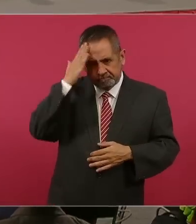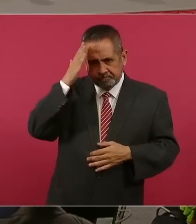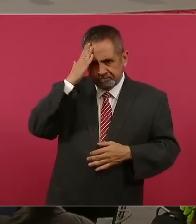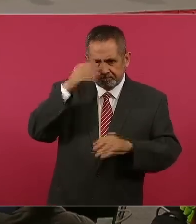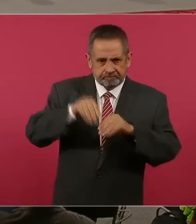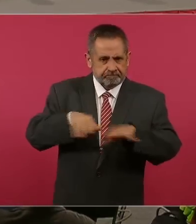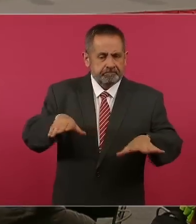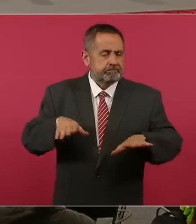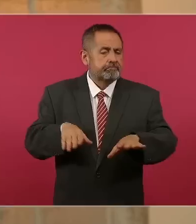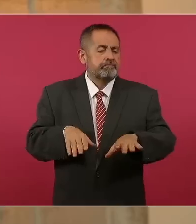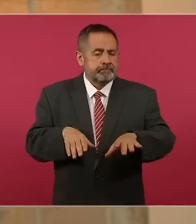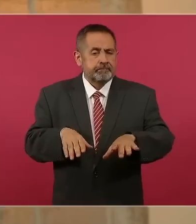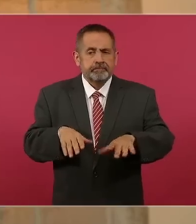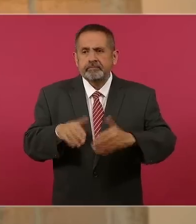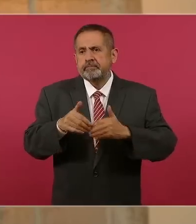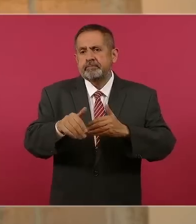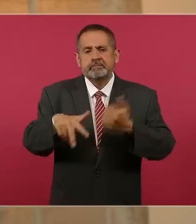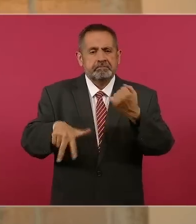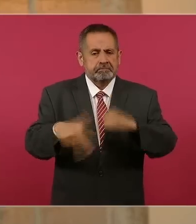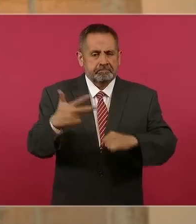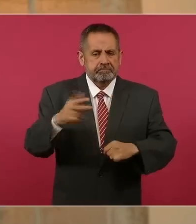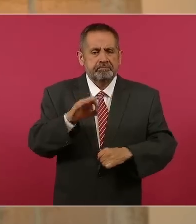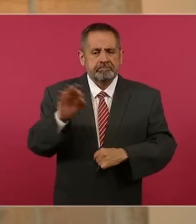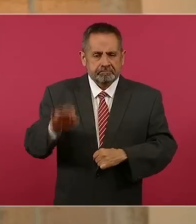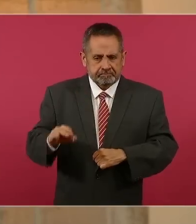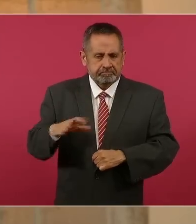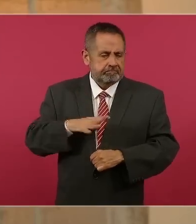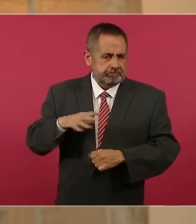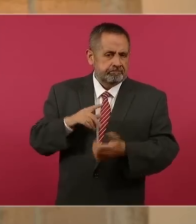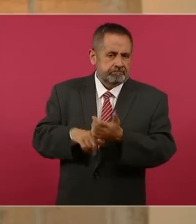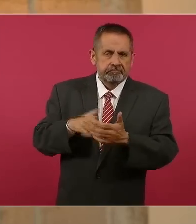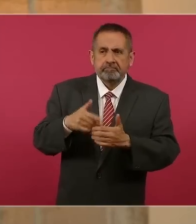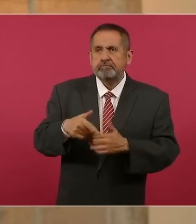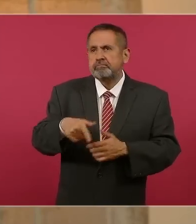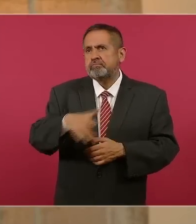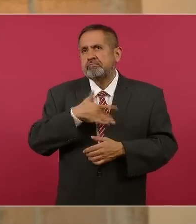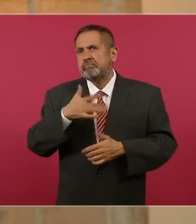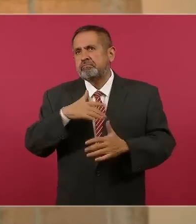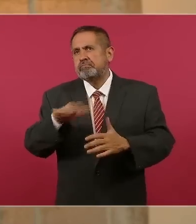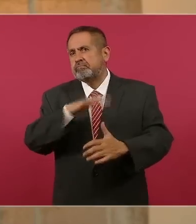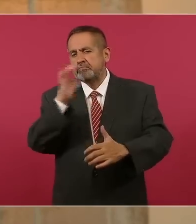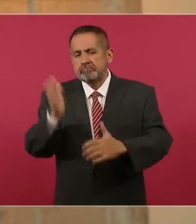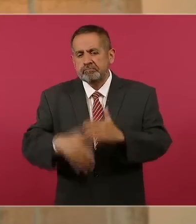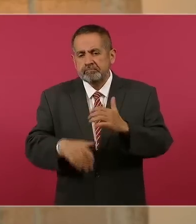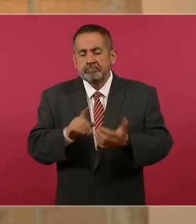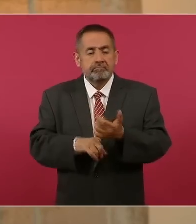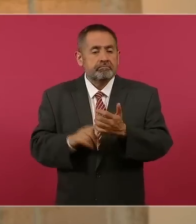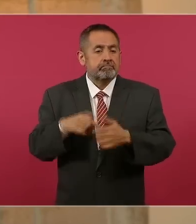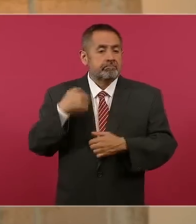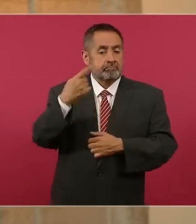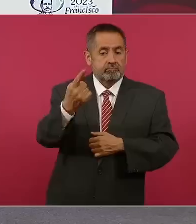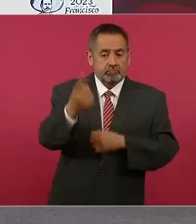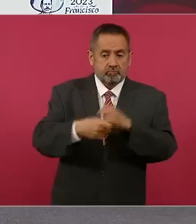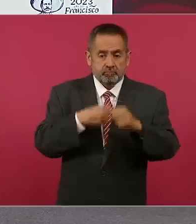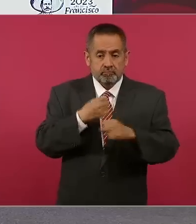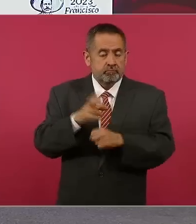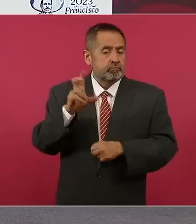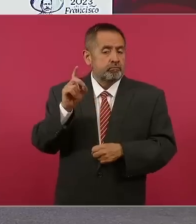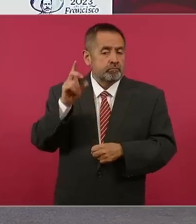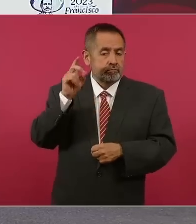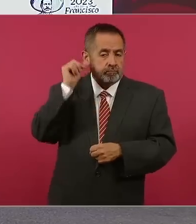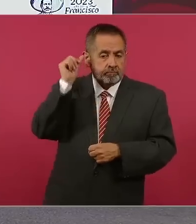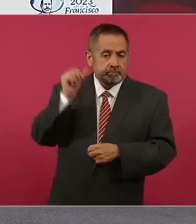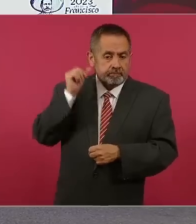riego, se lleva un avance del 13% y se pretende terminar el 30 de abril del próximo año con